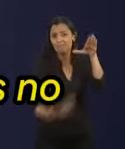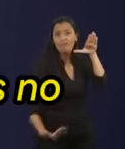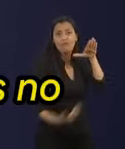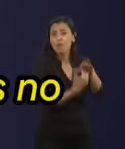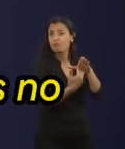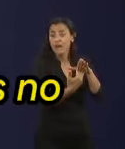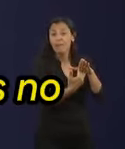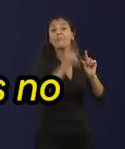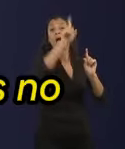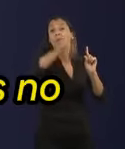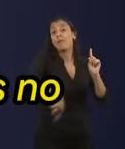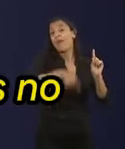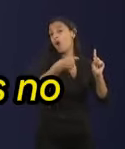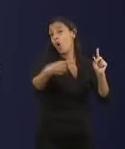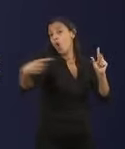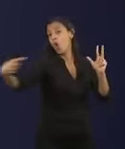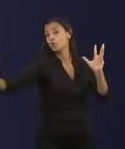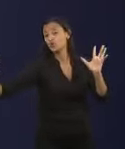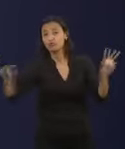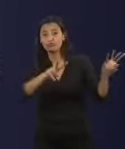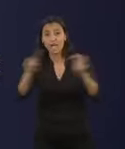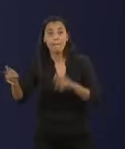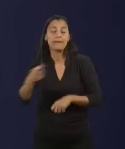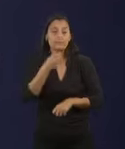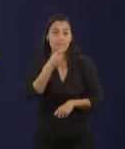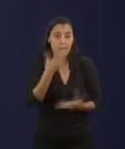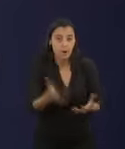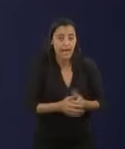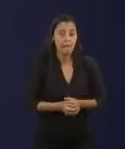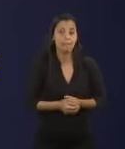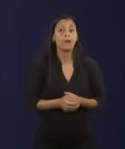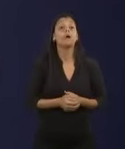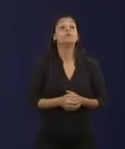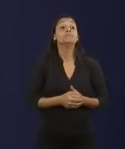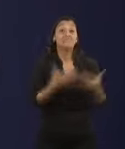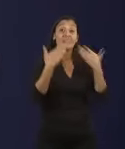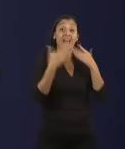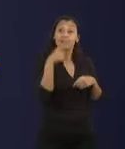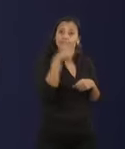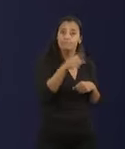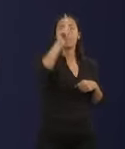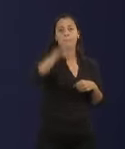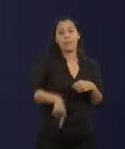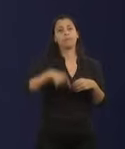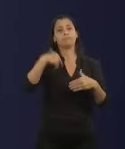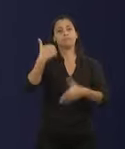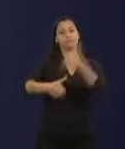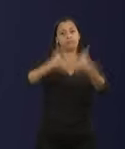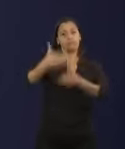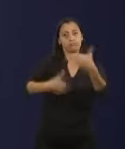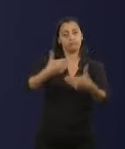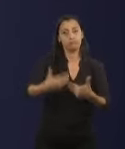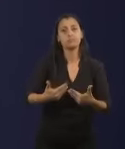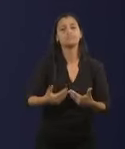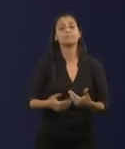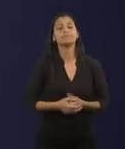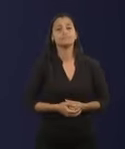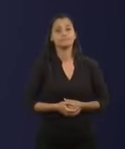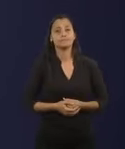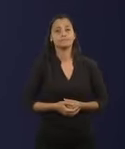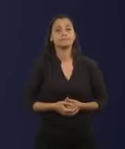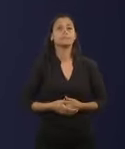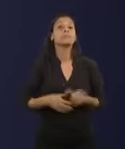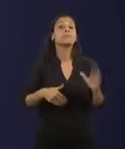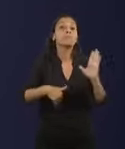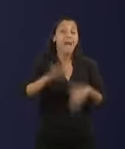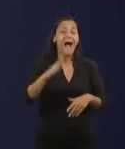de todo Otro montón de cuestiones no que incluyen el crecimiento que incluyen por supuesto más